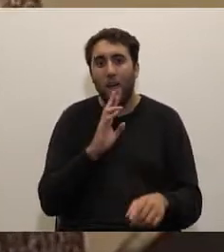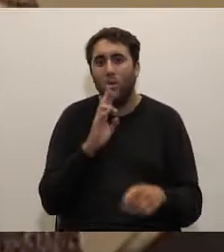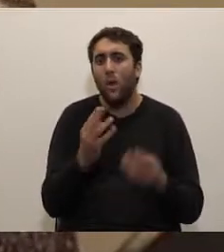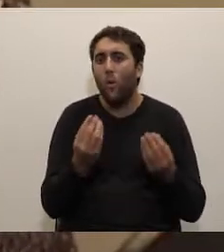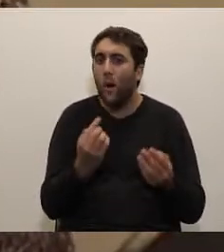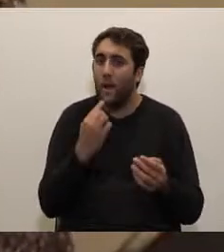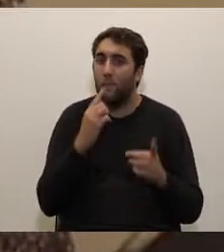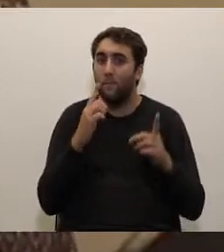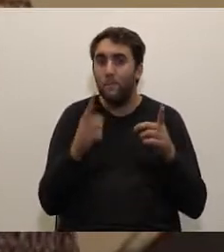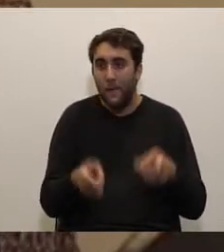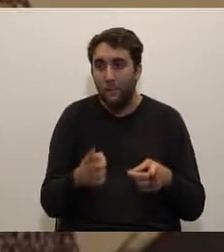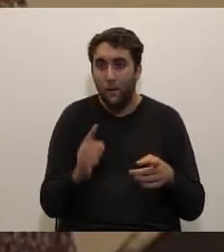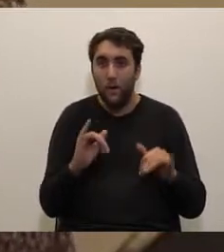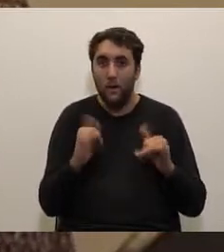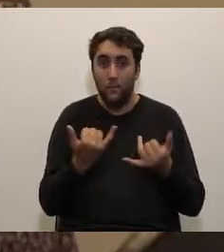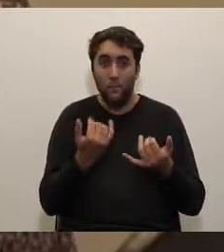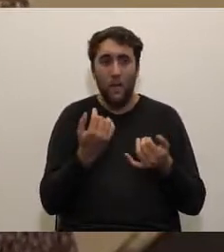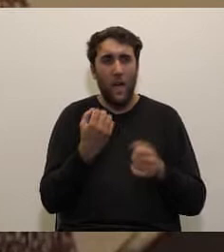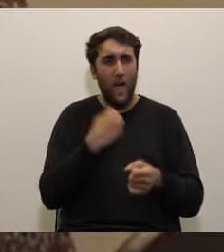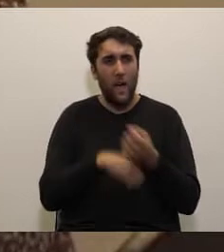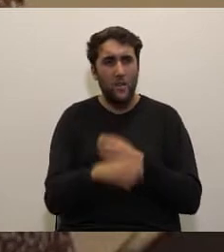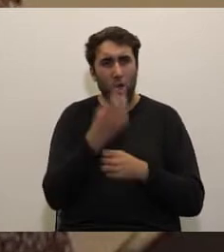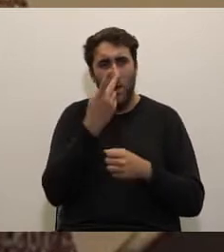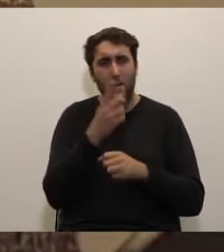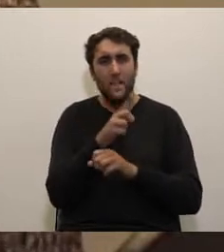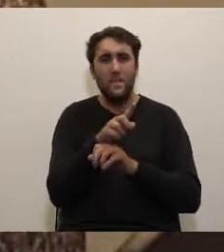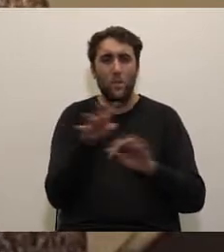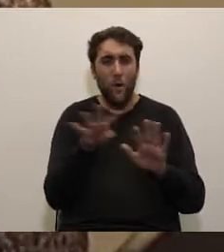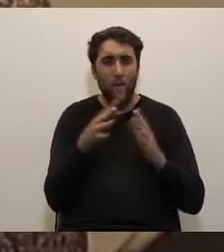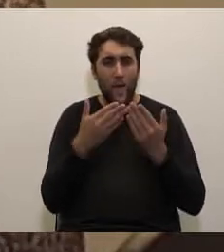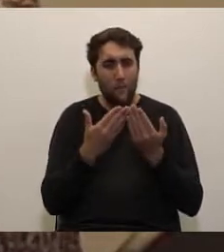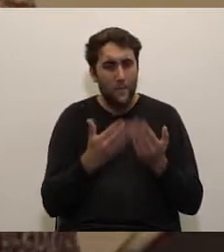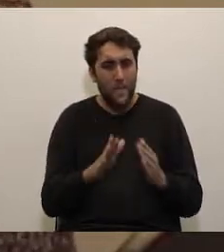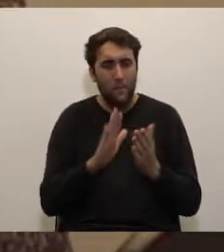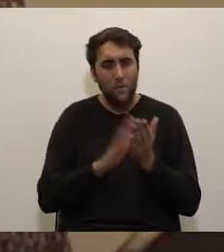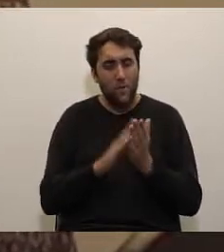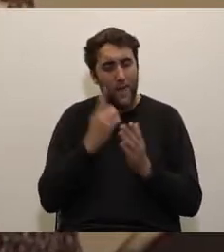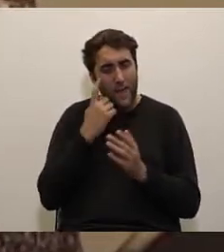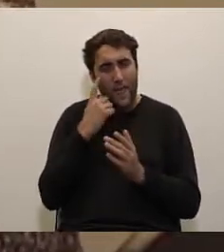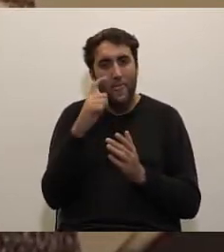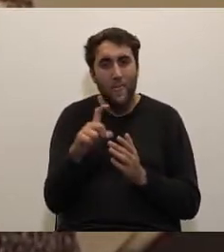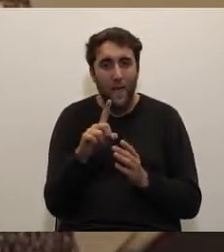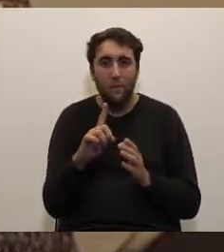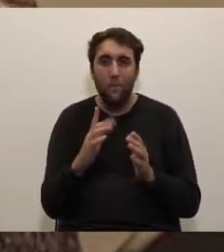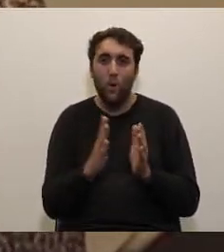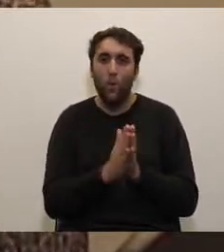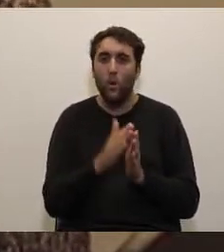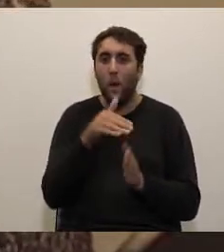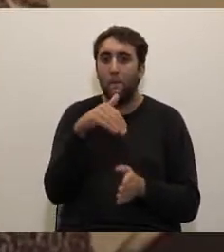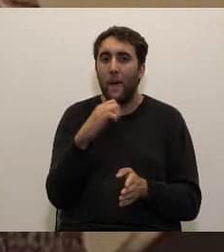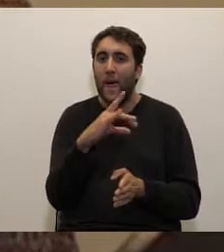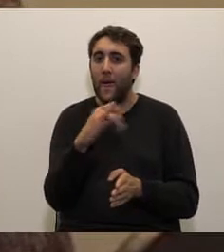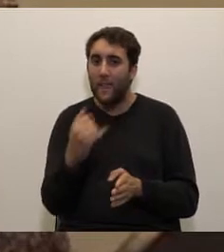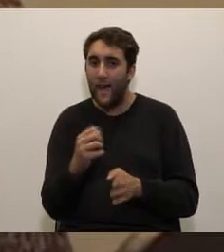resultó que en el 2019 empezamos a hablar de esta idea con